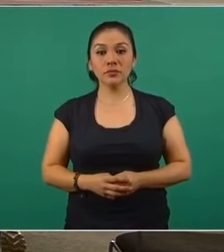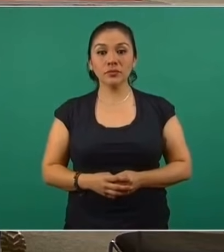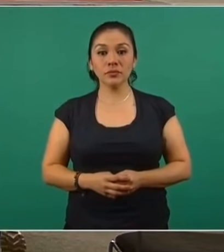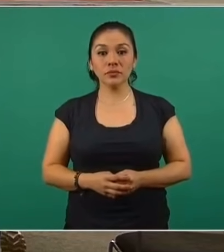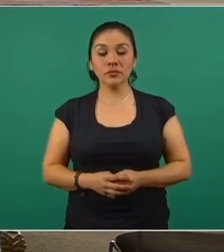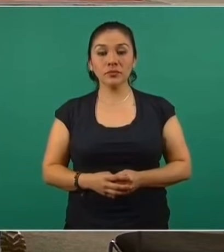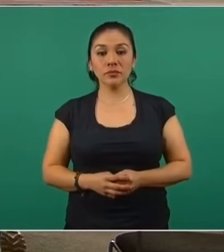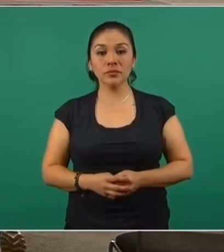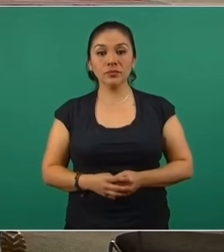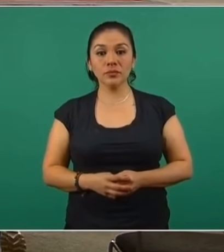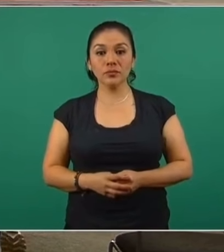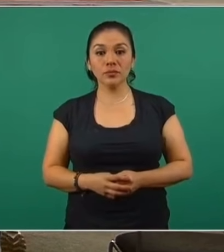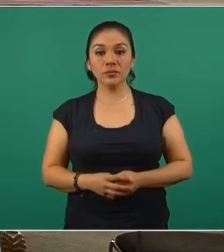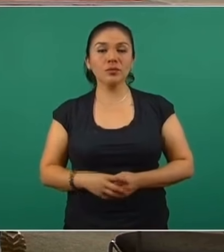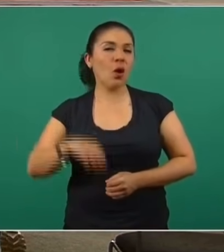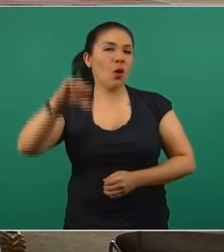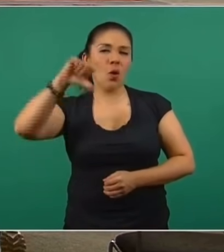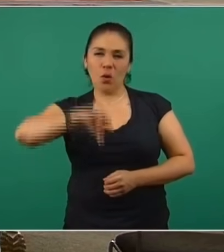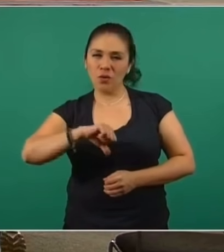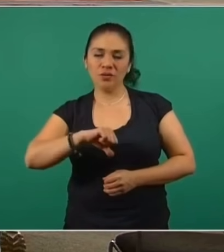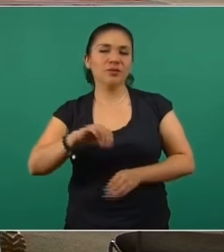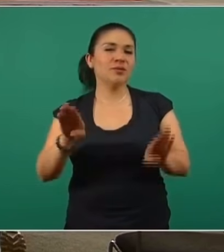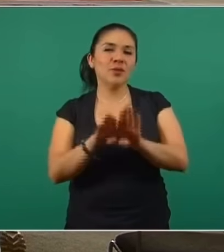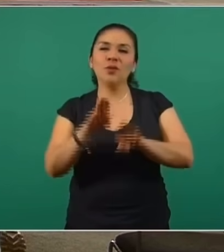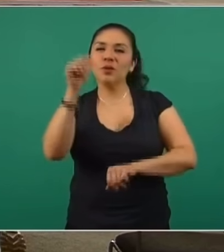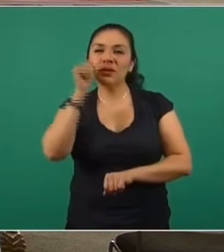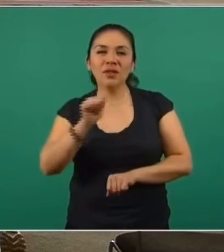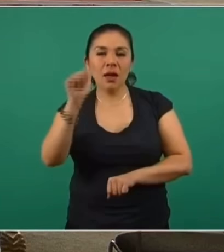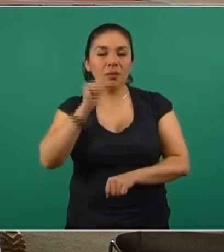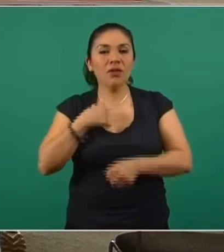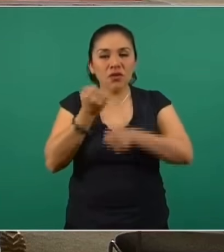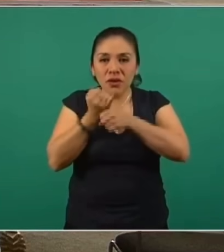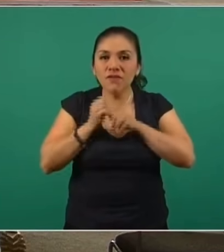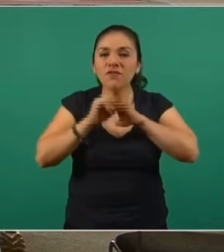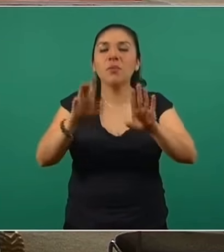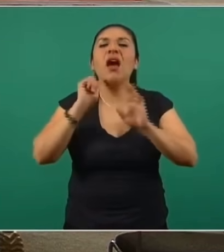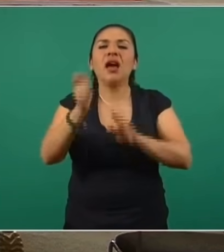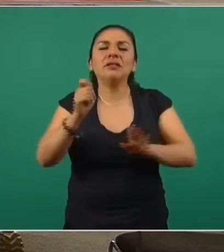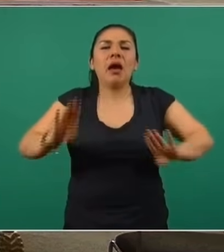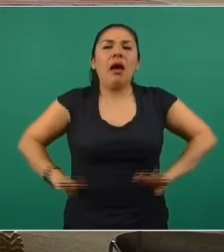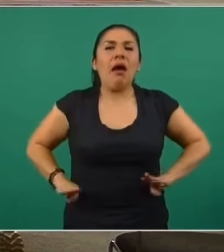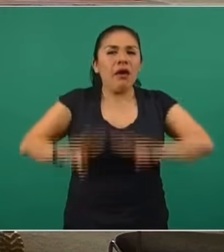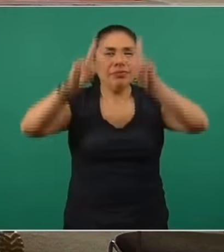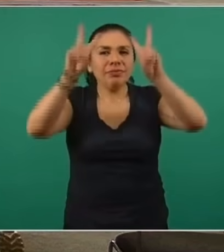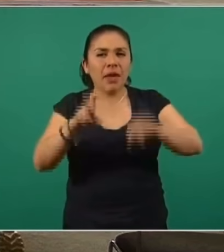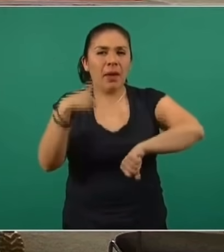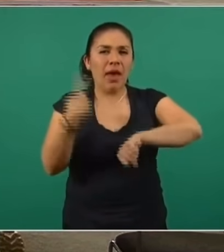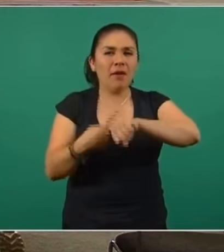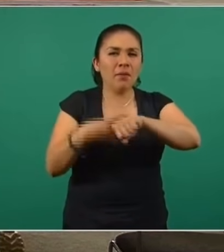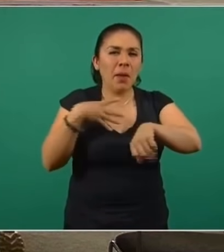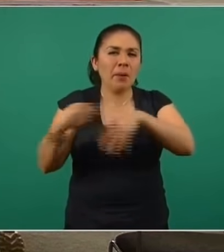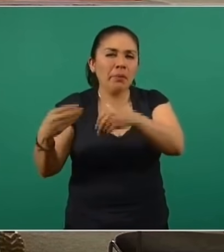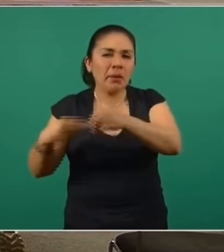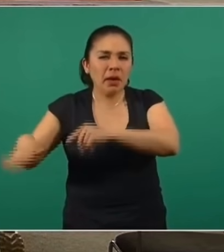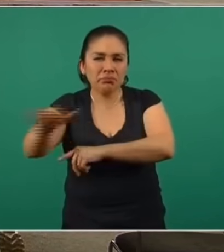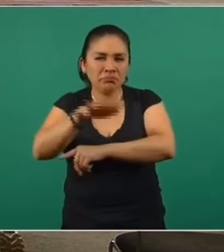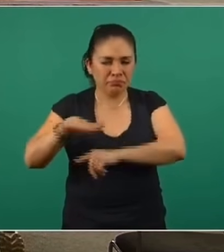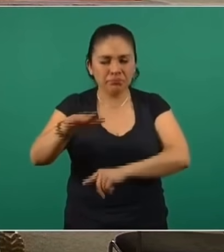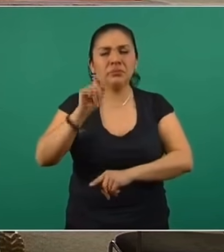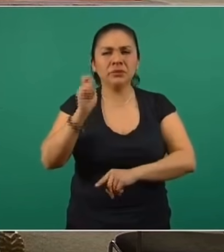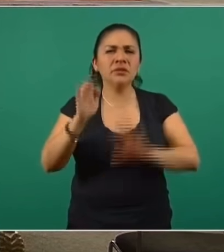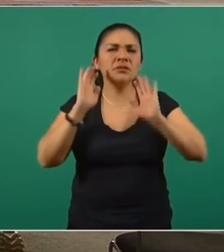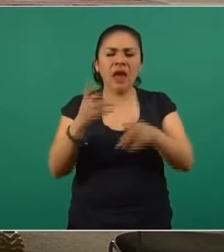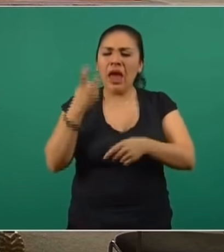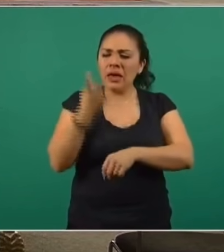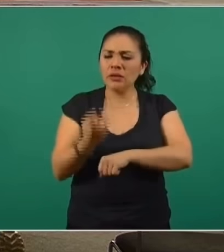Hoy, como todos los días, informaremos sobre el estado que guarda la epidemia. Hemos estado destacando a lo largo de la